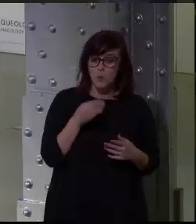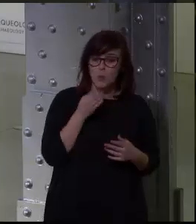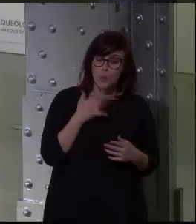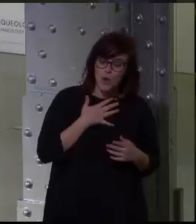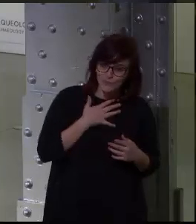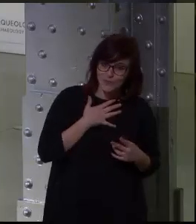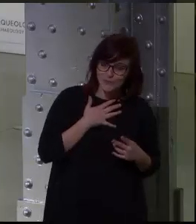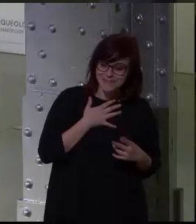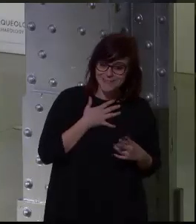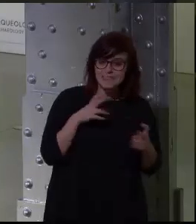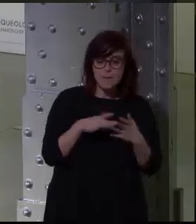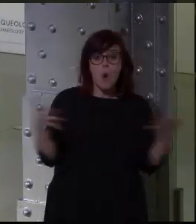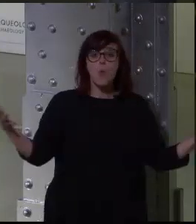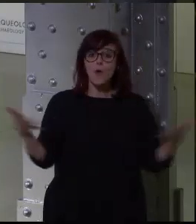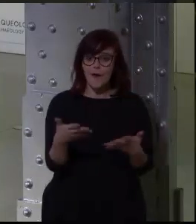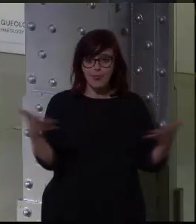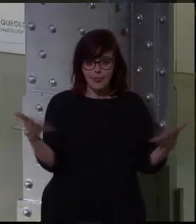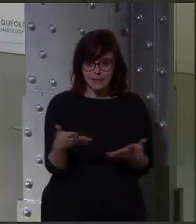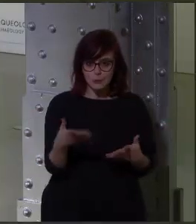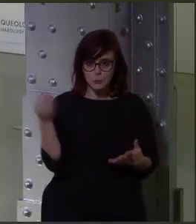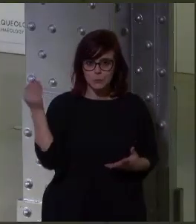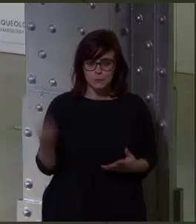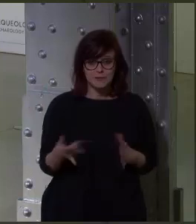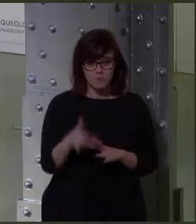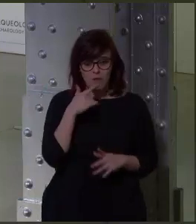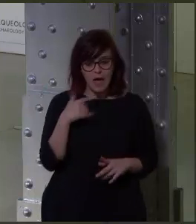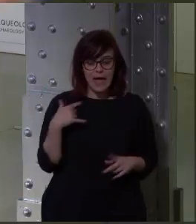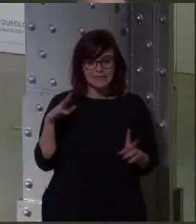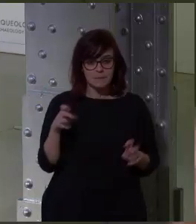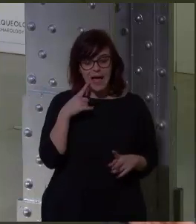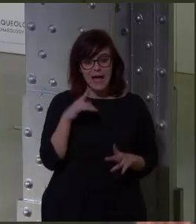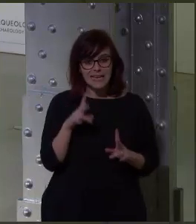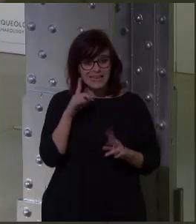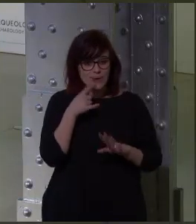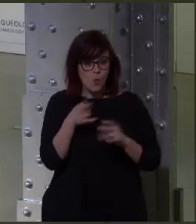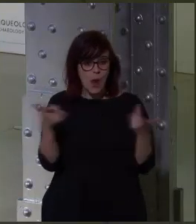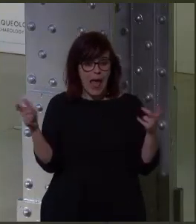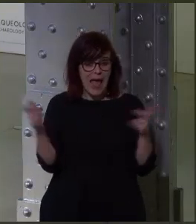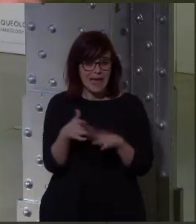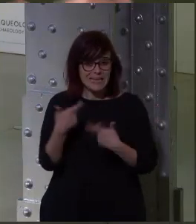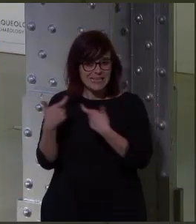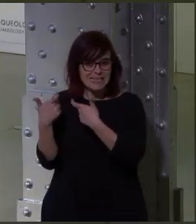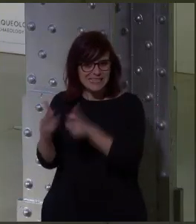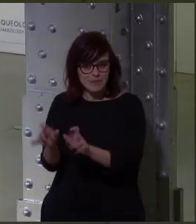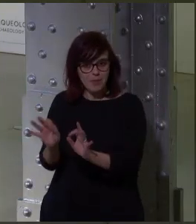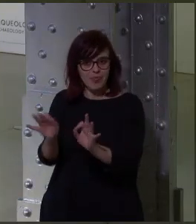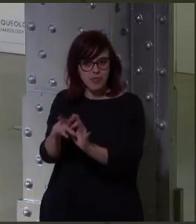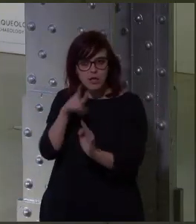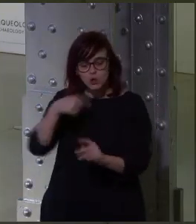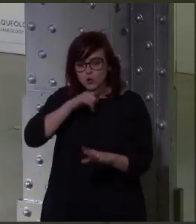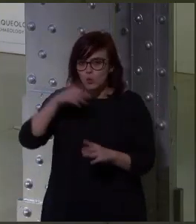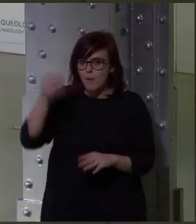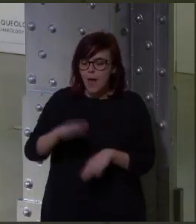buenos en las urgencias, es decir, cuando llevamos una especie al límite, somos buenos en intentar conservar